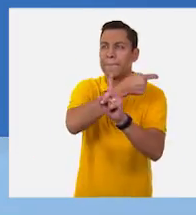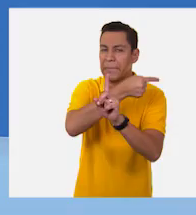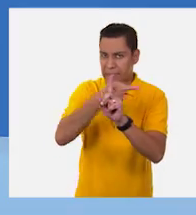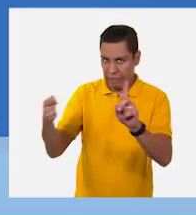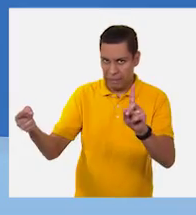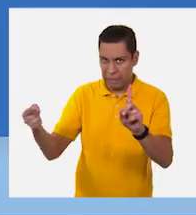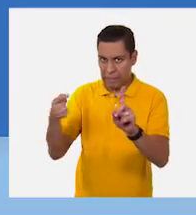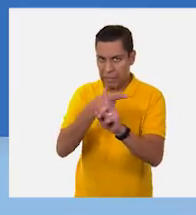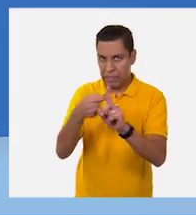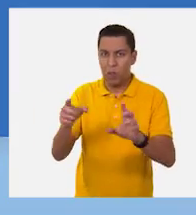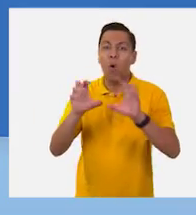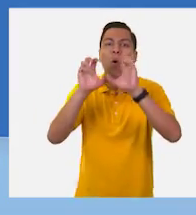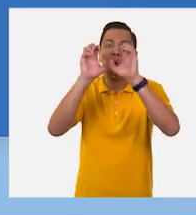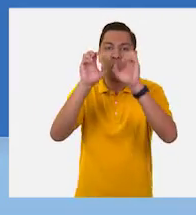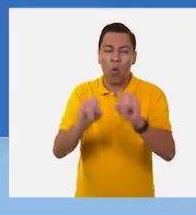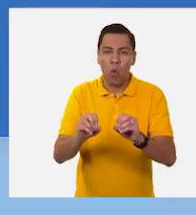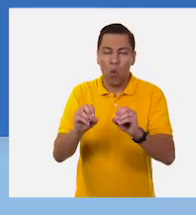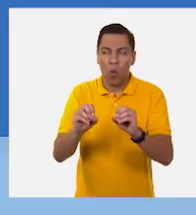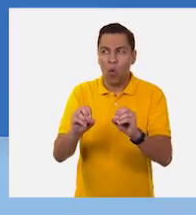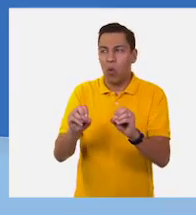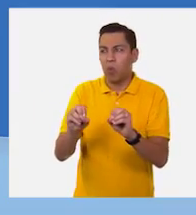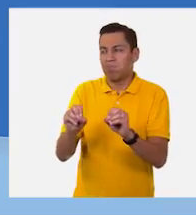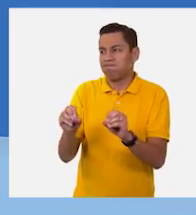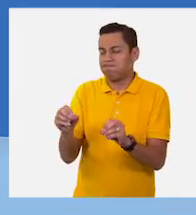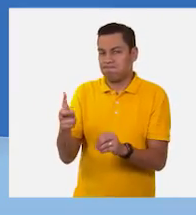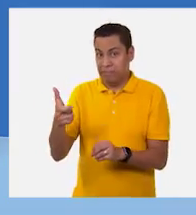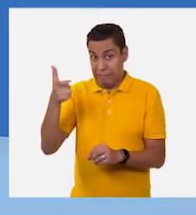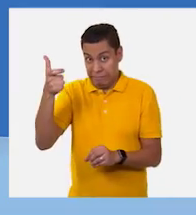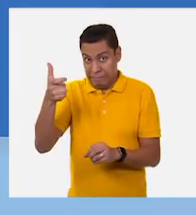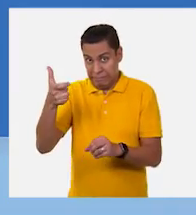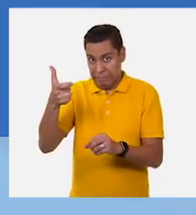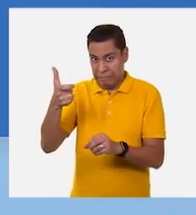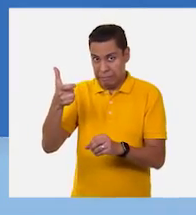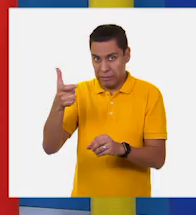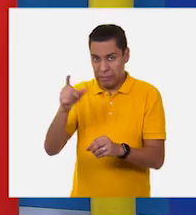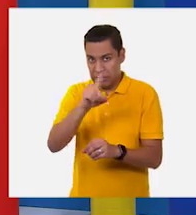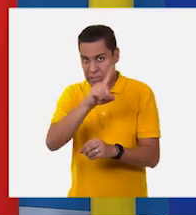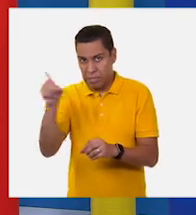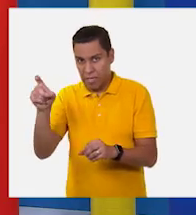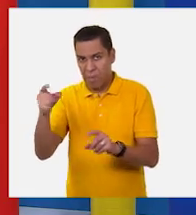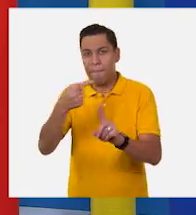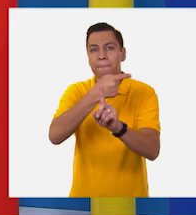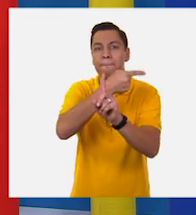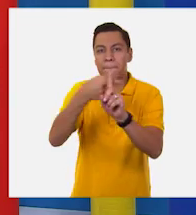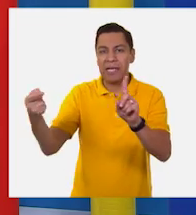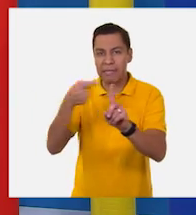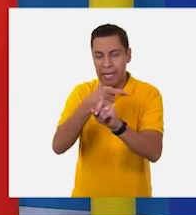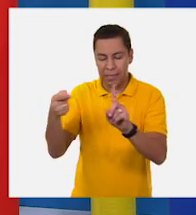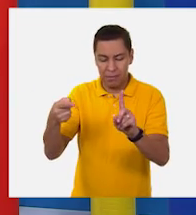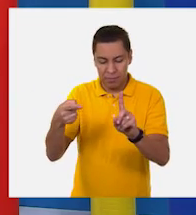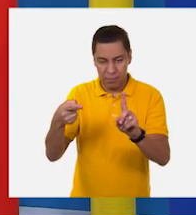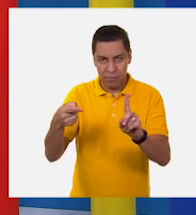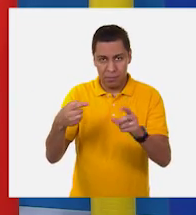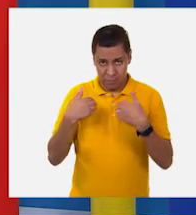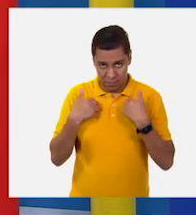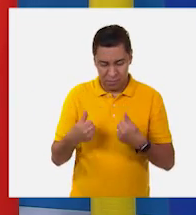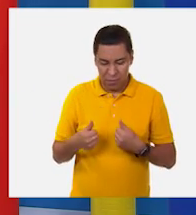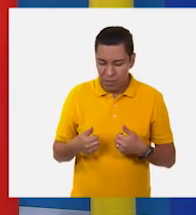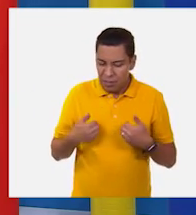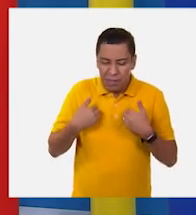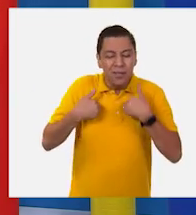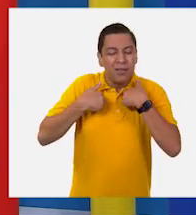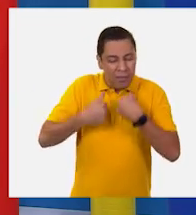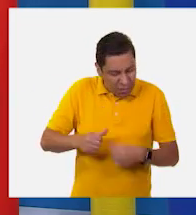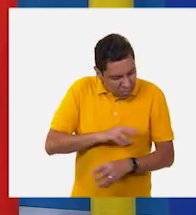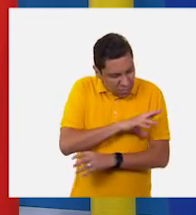precio o que nos costó la mitad del precio original. A ver, eso ya lo comprendí. Pero